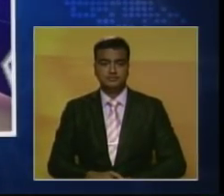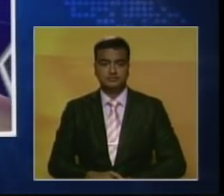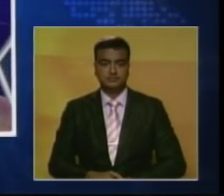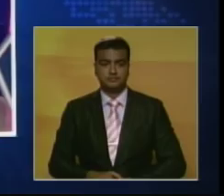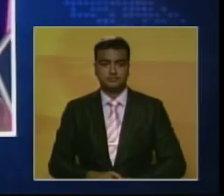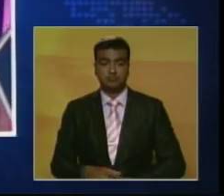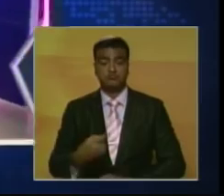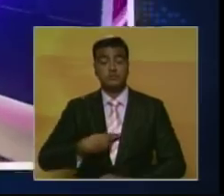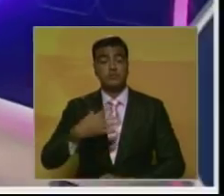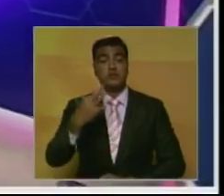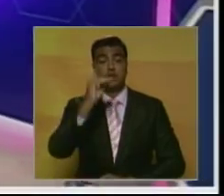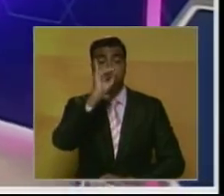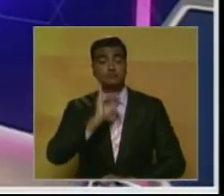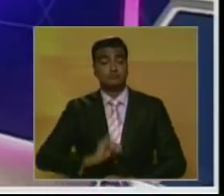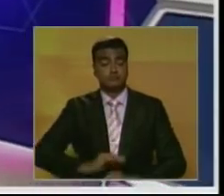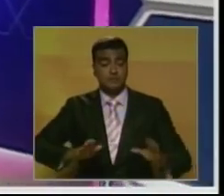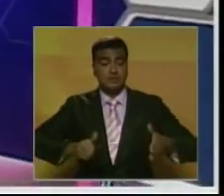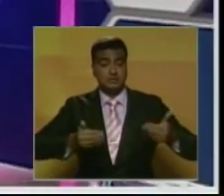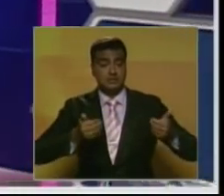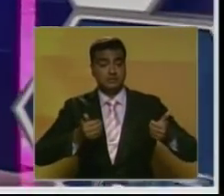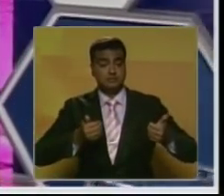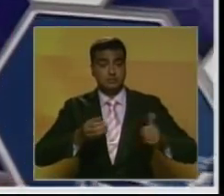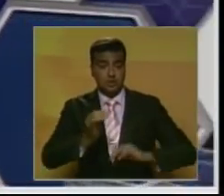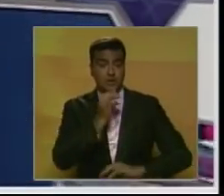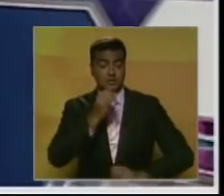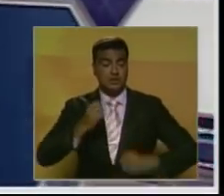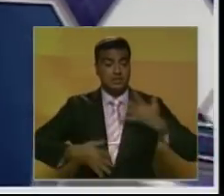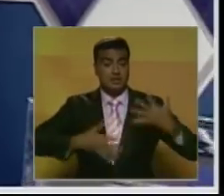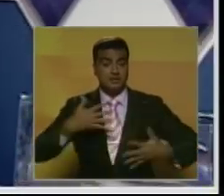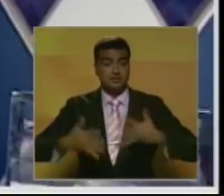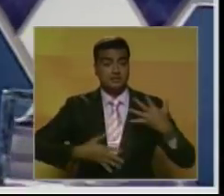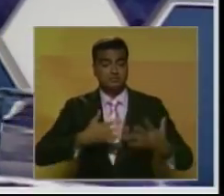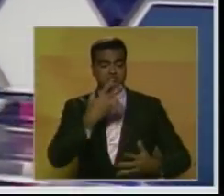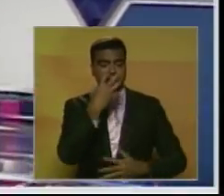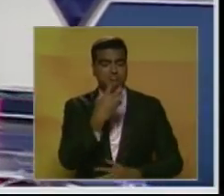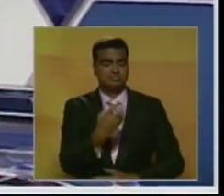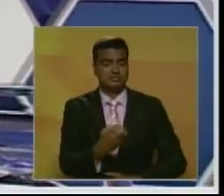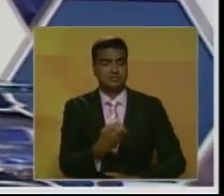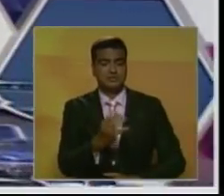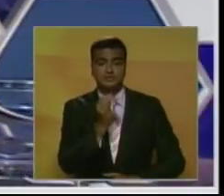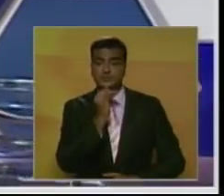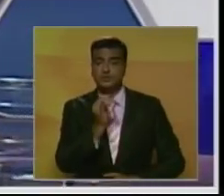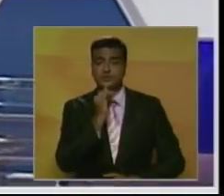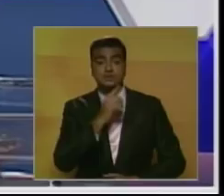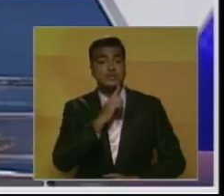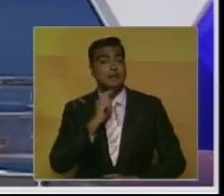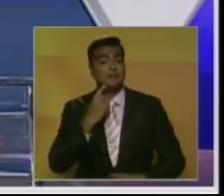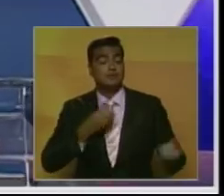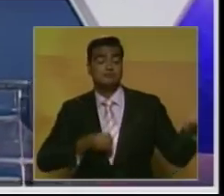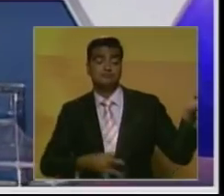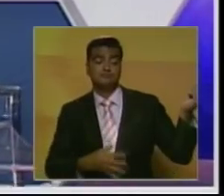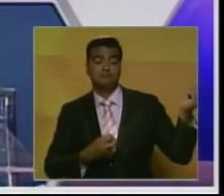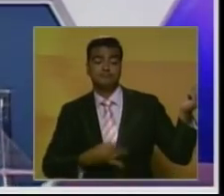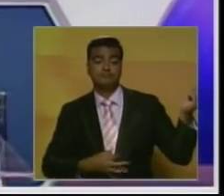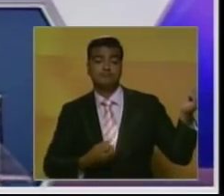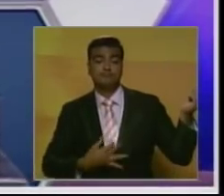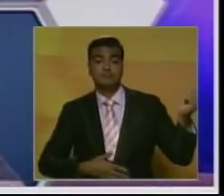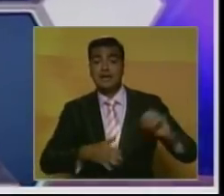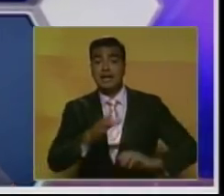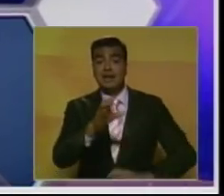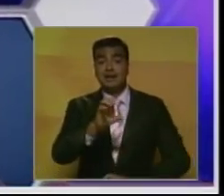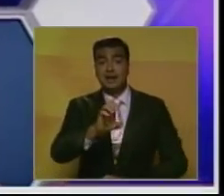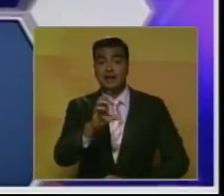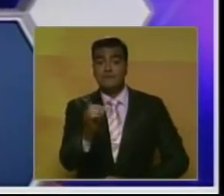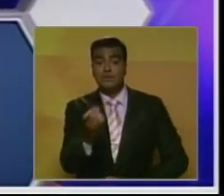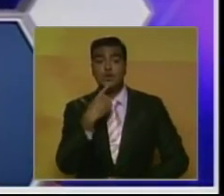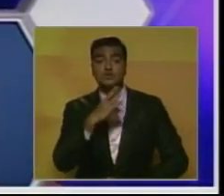Amigos, yo soy Federica Guzmán y comenzamos las noticias del entretenimiento con la penosa noticia del fallecimiento del cuatrista venezolano Hernán Gamboa a